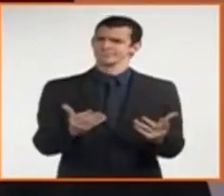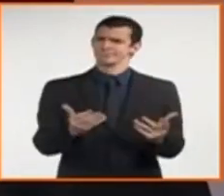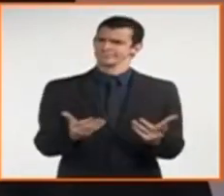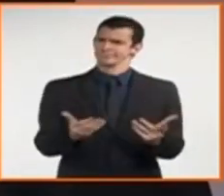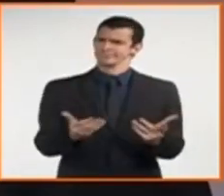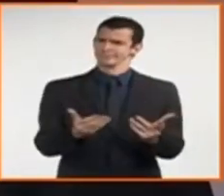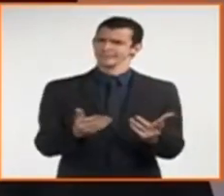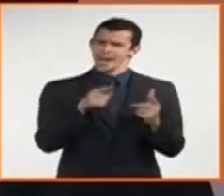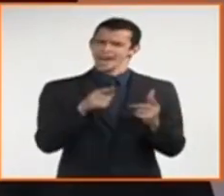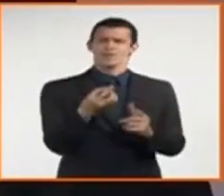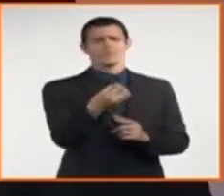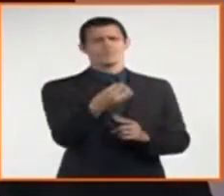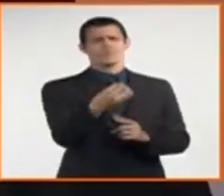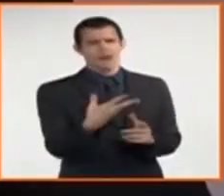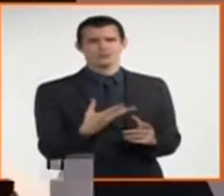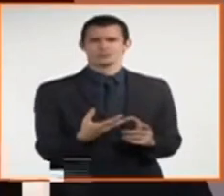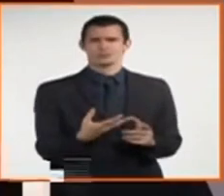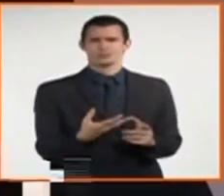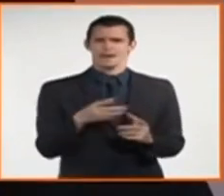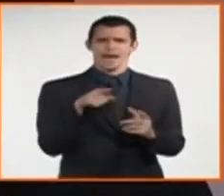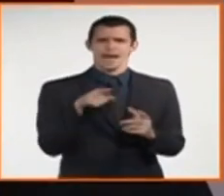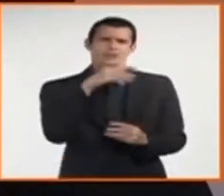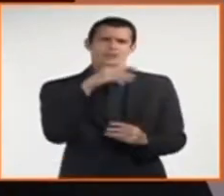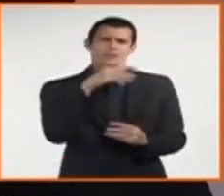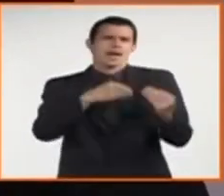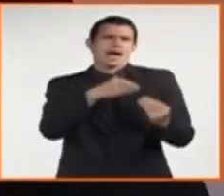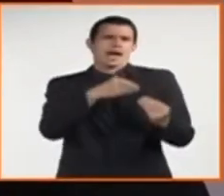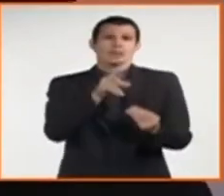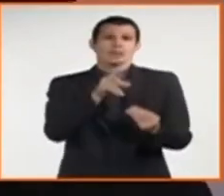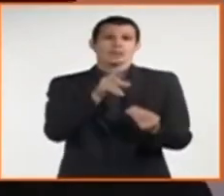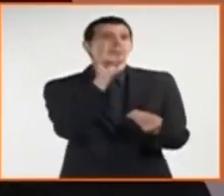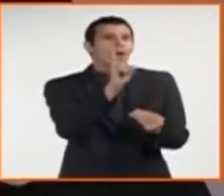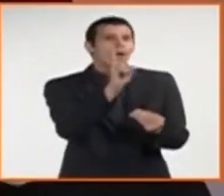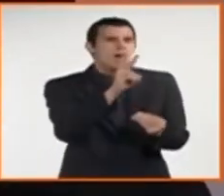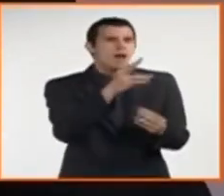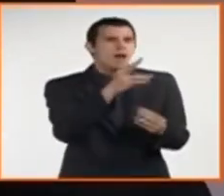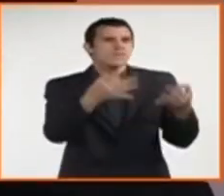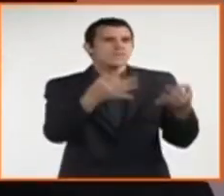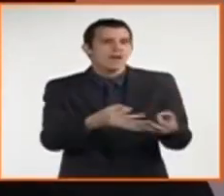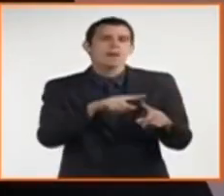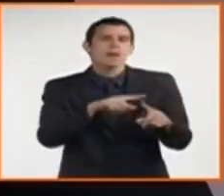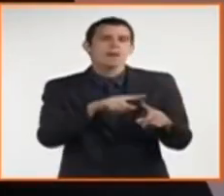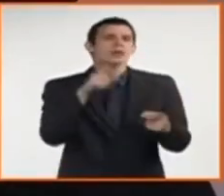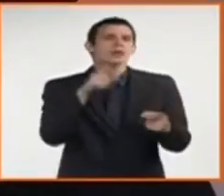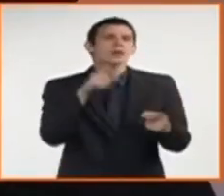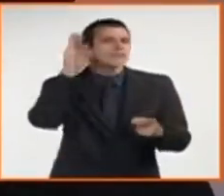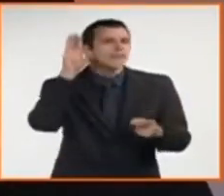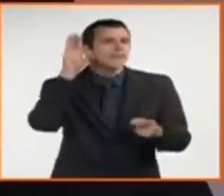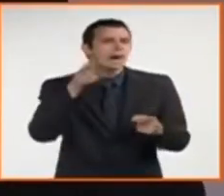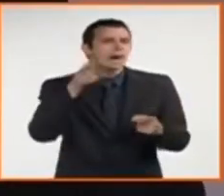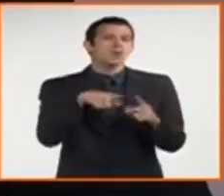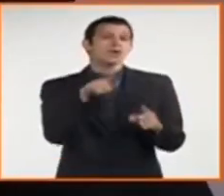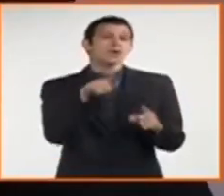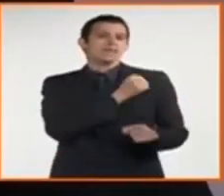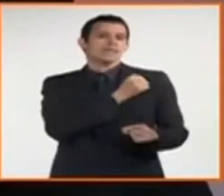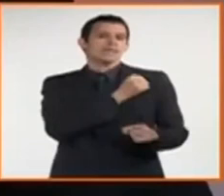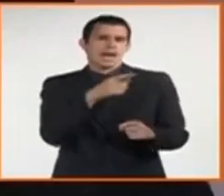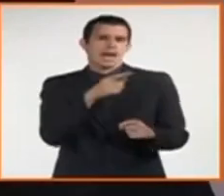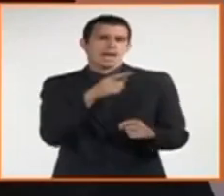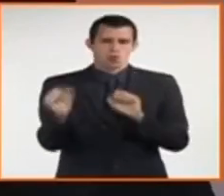cualquier imperio en primer lugar el imperio que de verdad es hegemónico hoy en términos culturales e informativos que son los